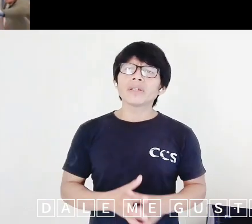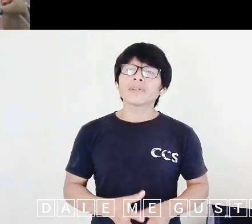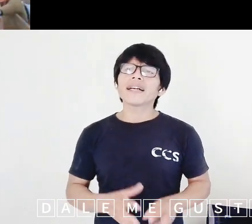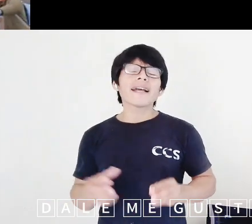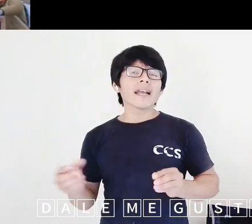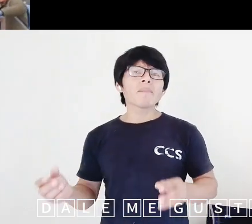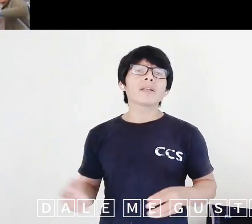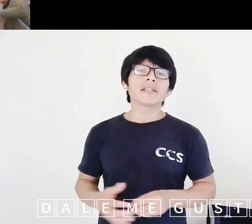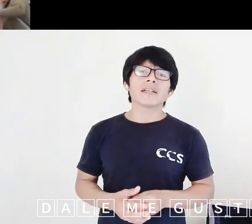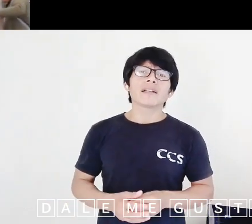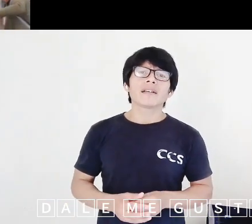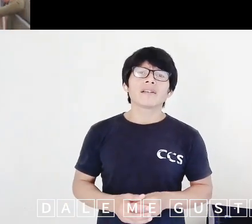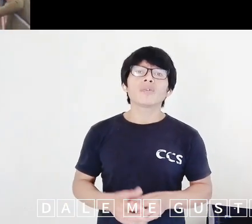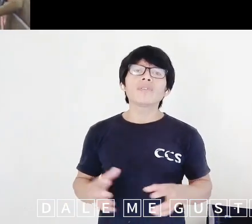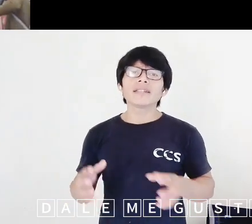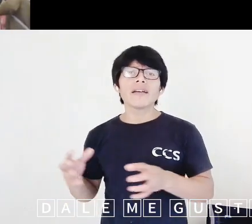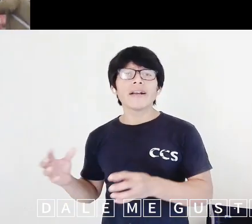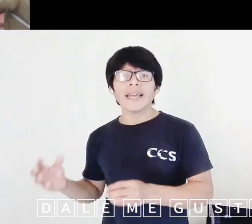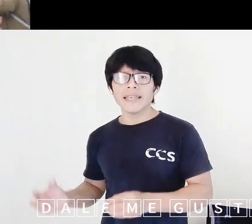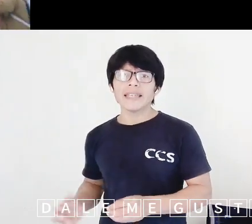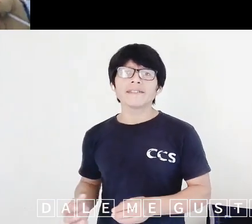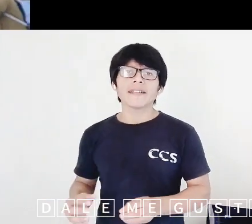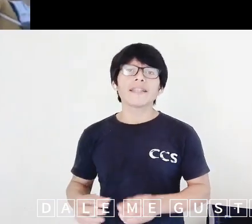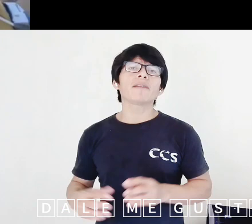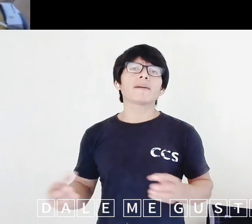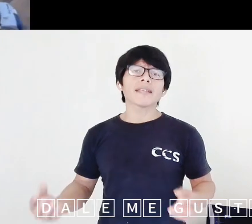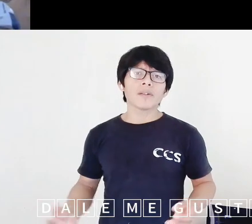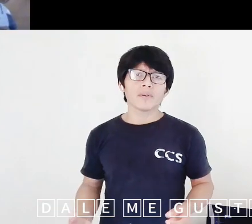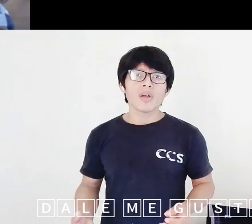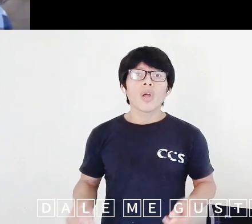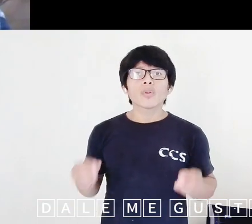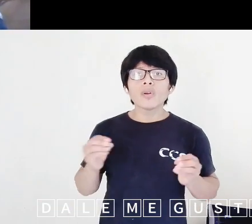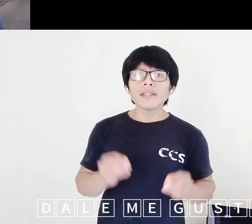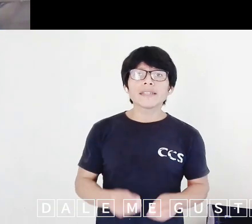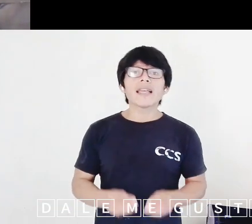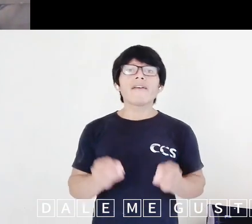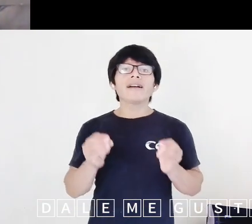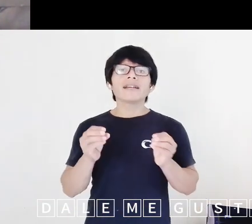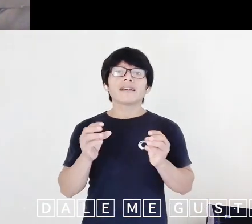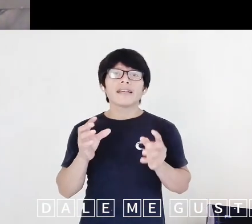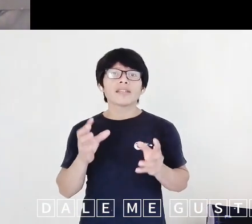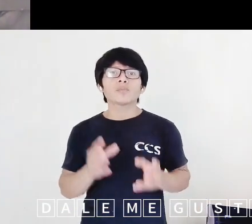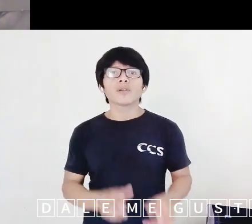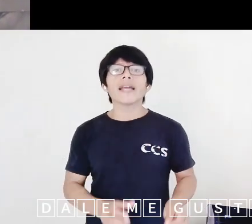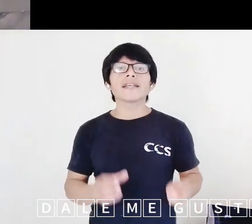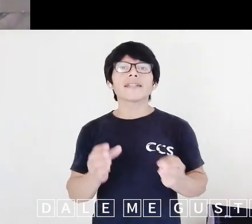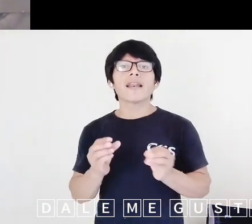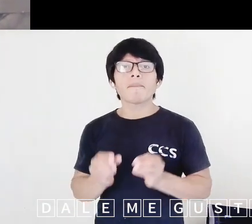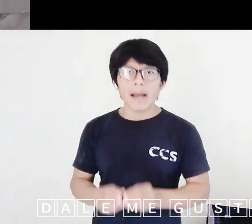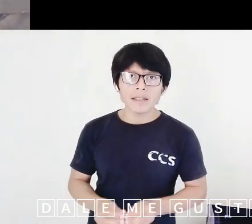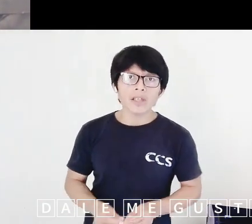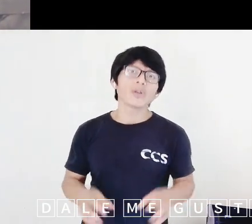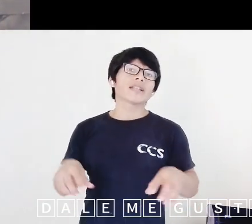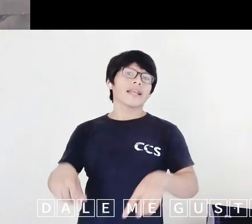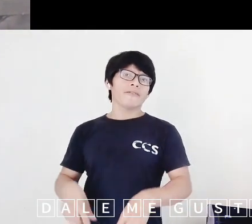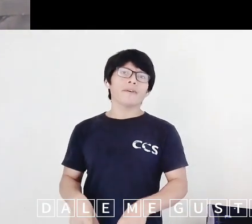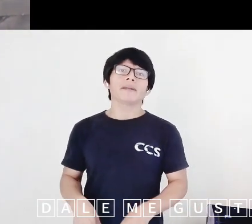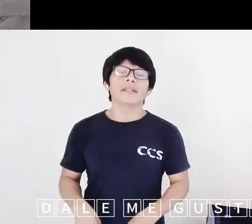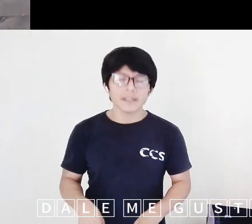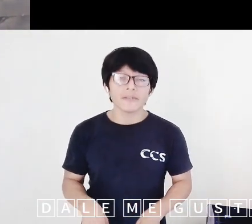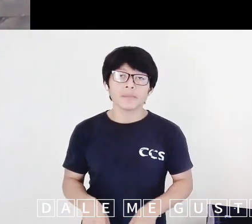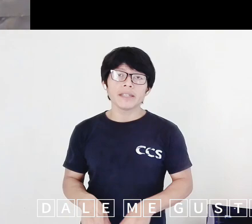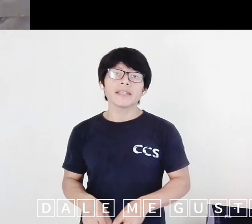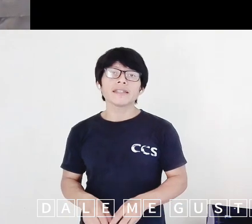golpeteo político, sacar raja política. ¿Dónde estaban ellas en el pasado? ¿Dónde estaban las mujeres del PAN, que hoy se